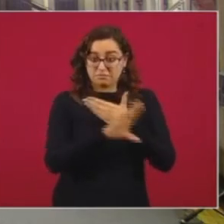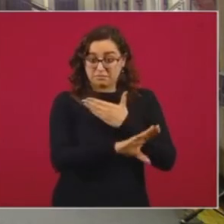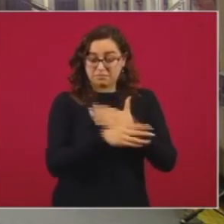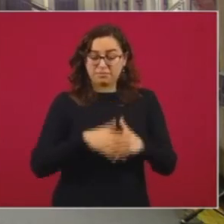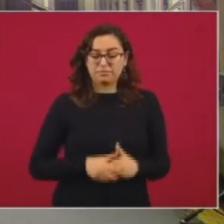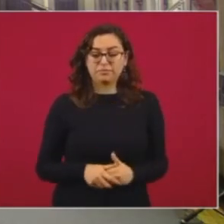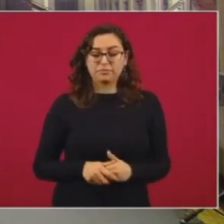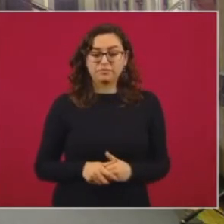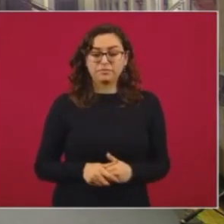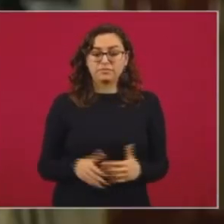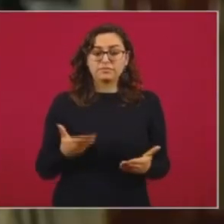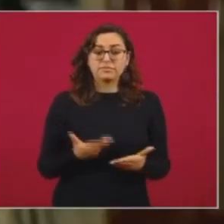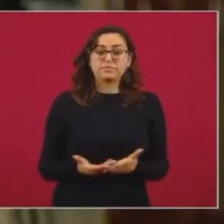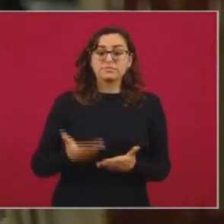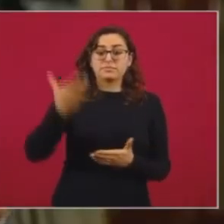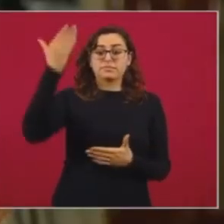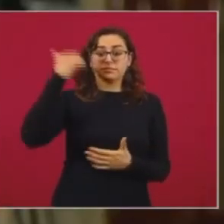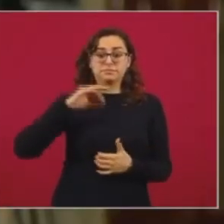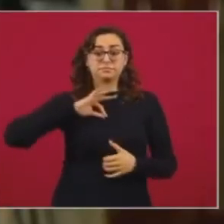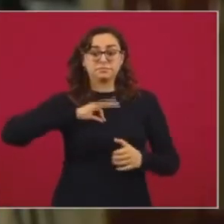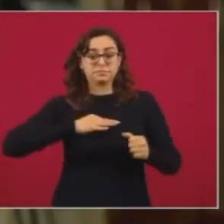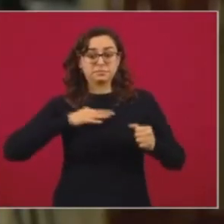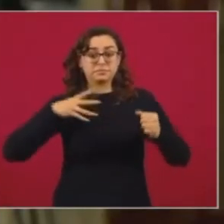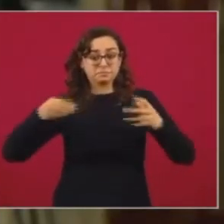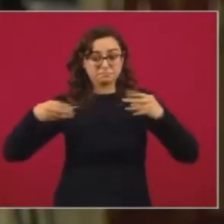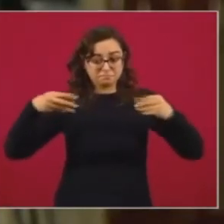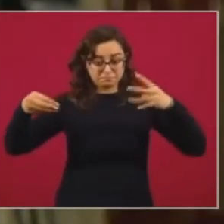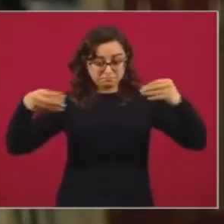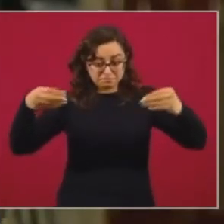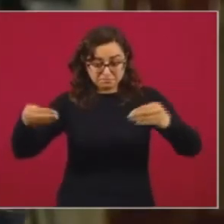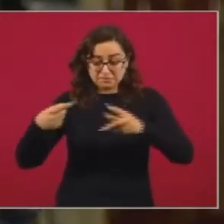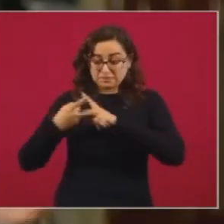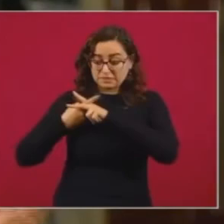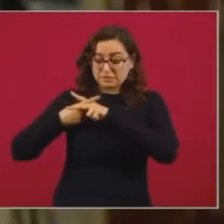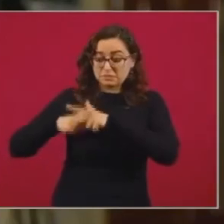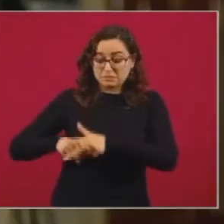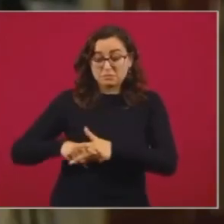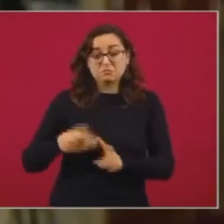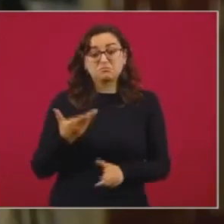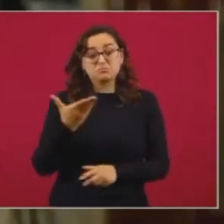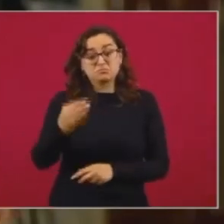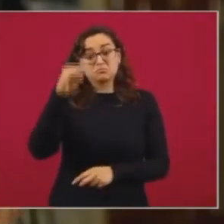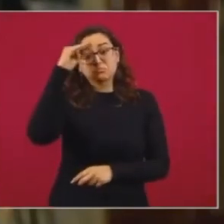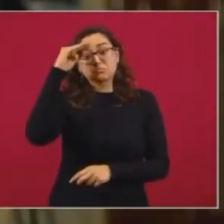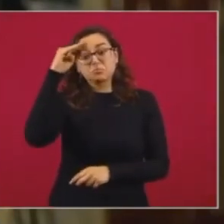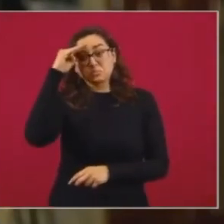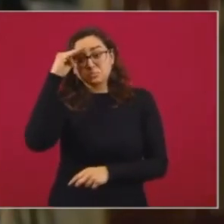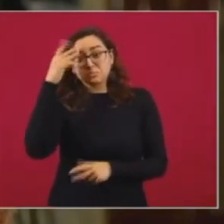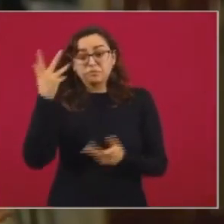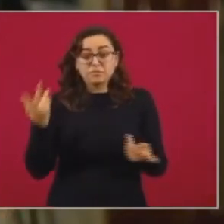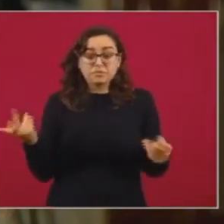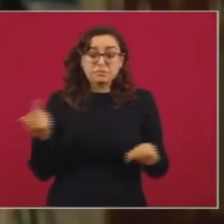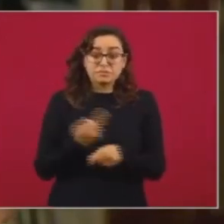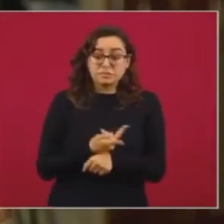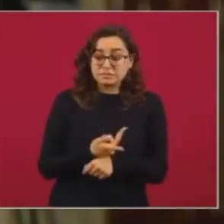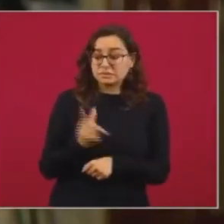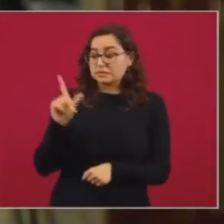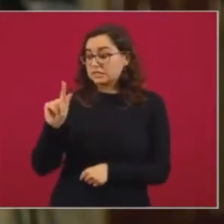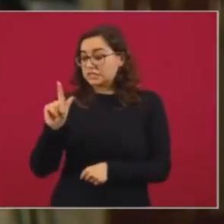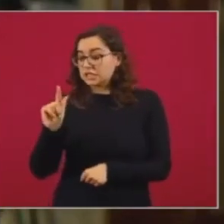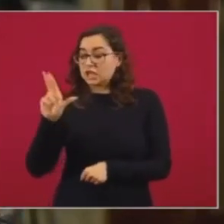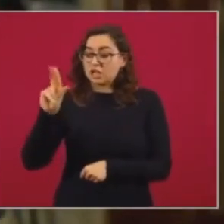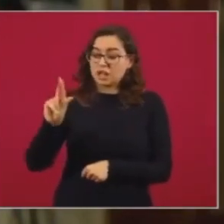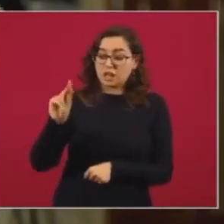al principio de la pandemia había manifestado que probablemente al final del año entre el 70 y el 80% de los mexicanos